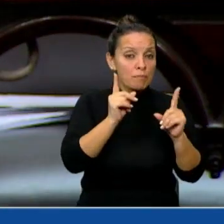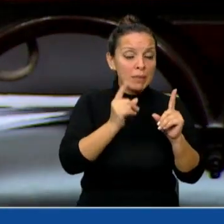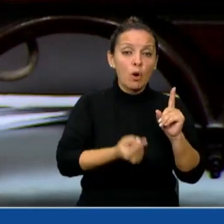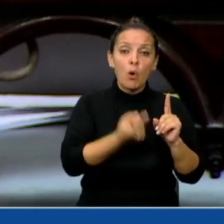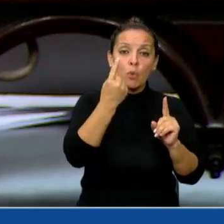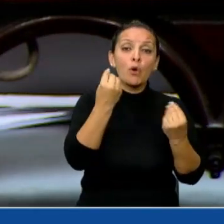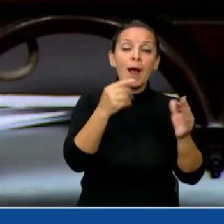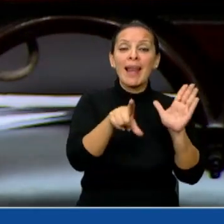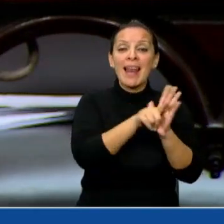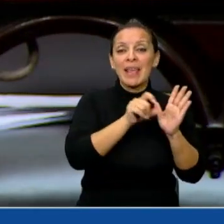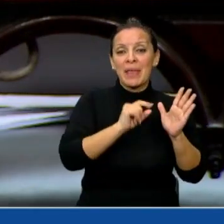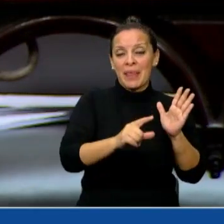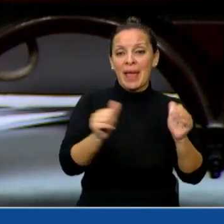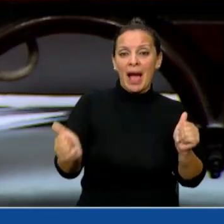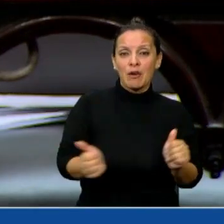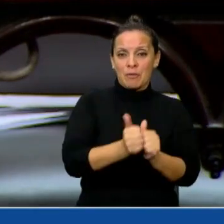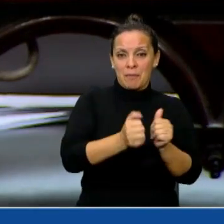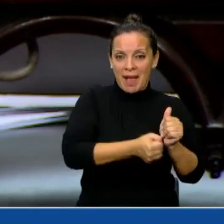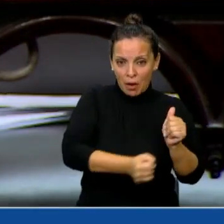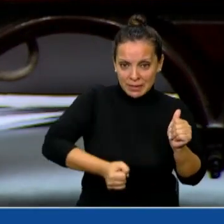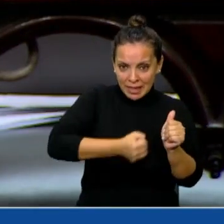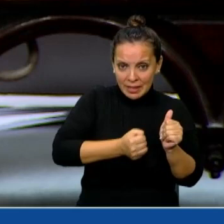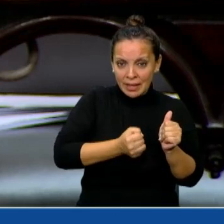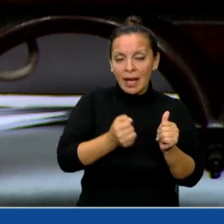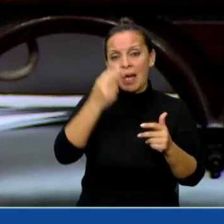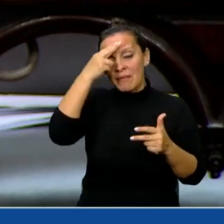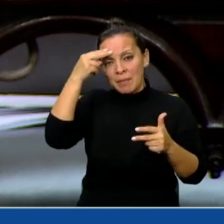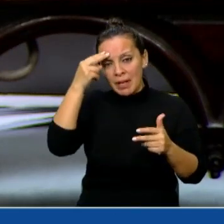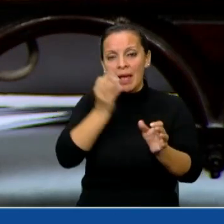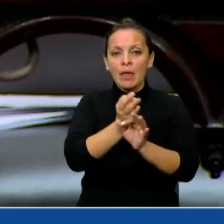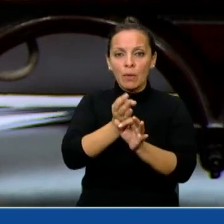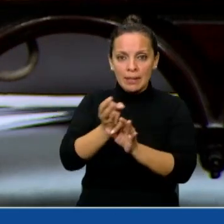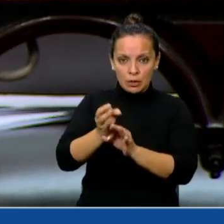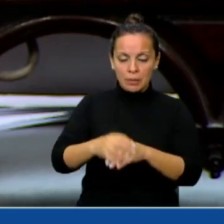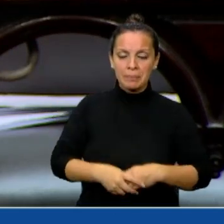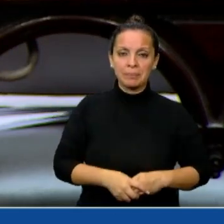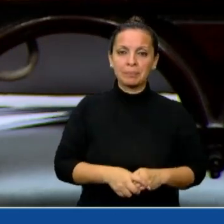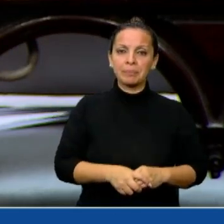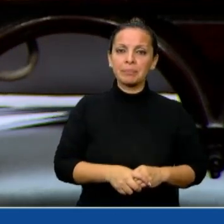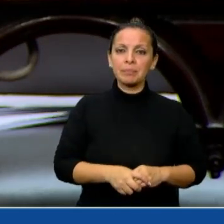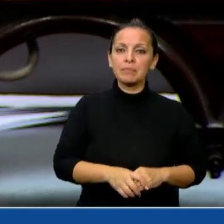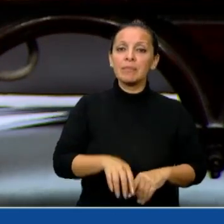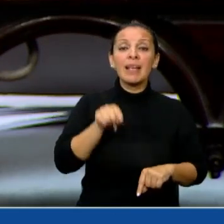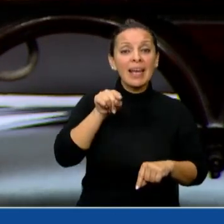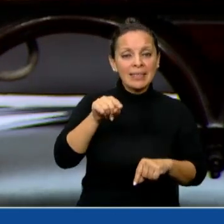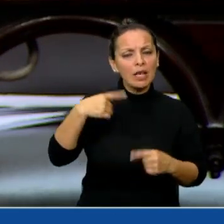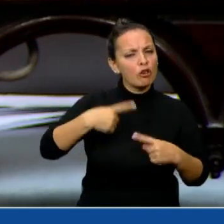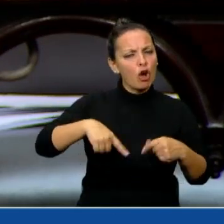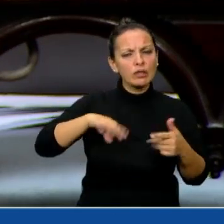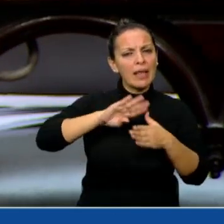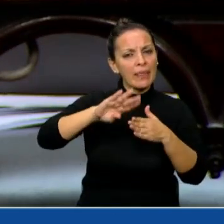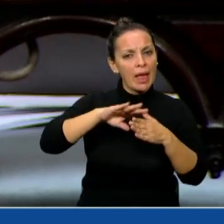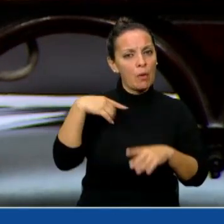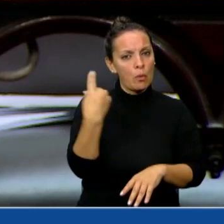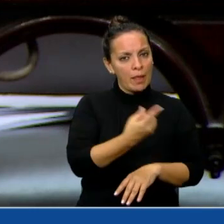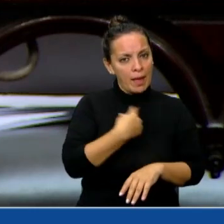ley de obstétricas, como también los sectores de la enfermería y de la educación. Estas son las tareas pendientes, así que este es un